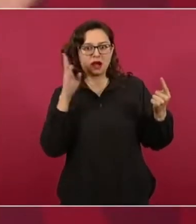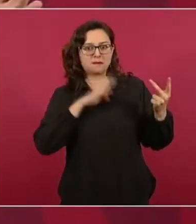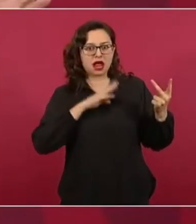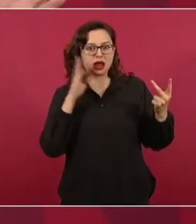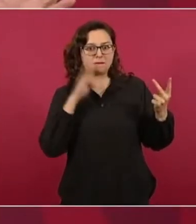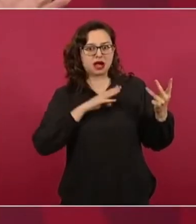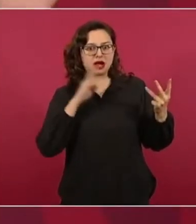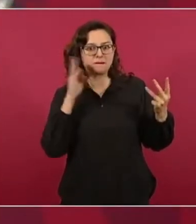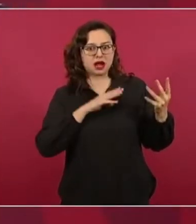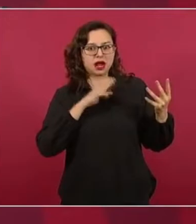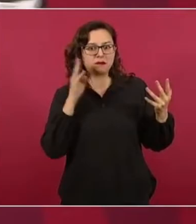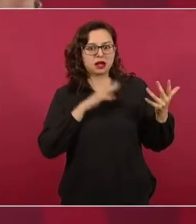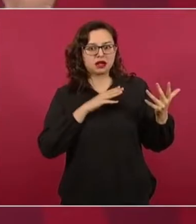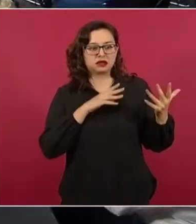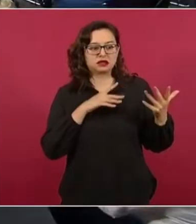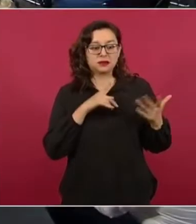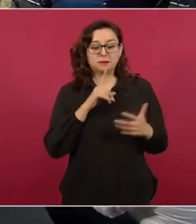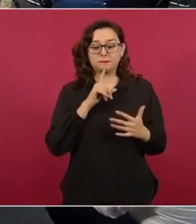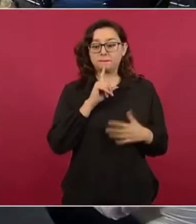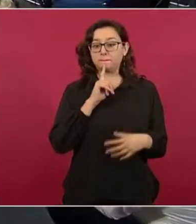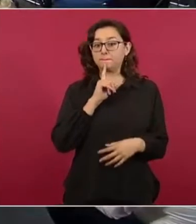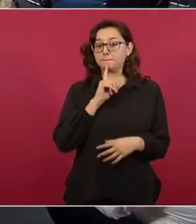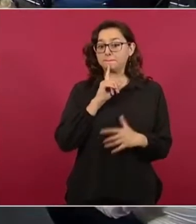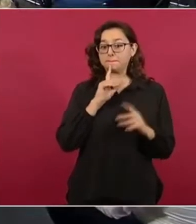pueden los